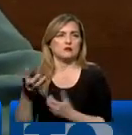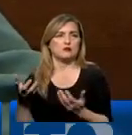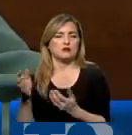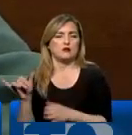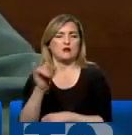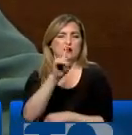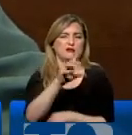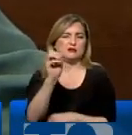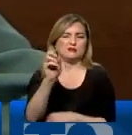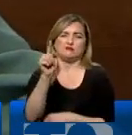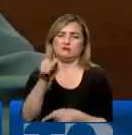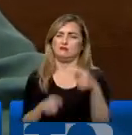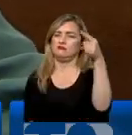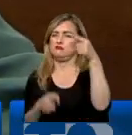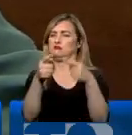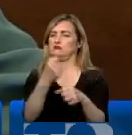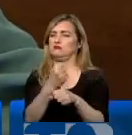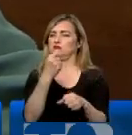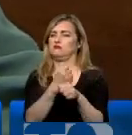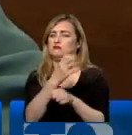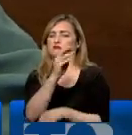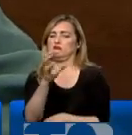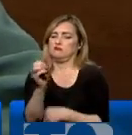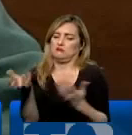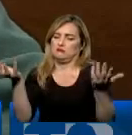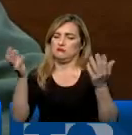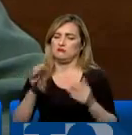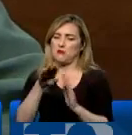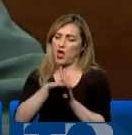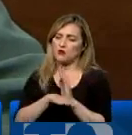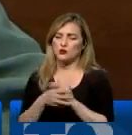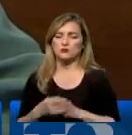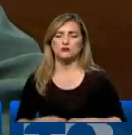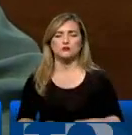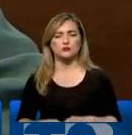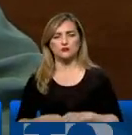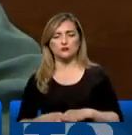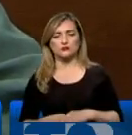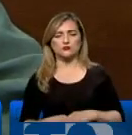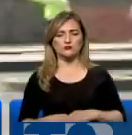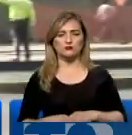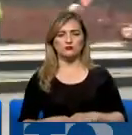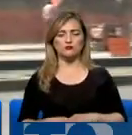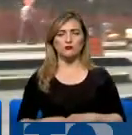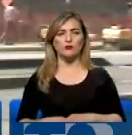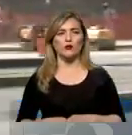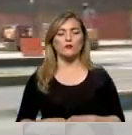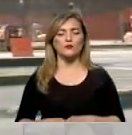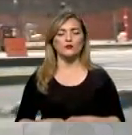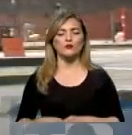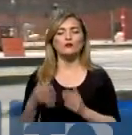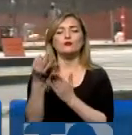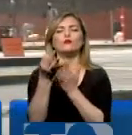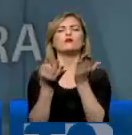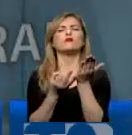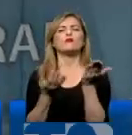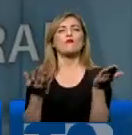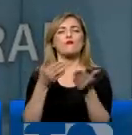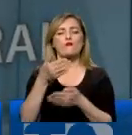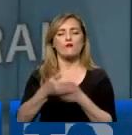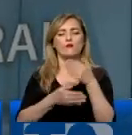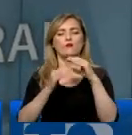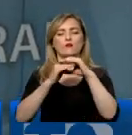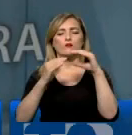otra vez 100. Pues tenemos que trabajar sobre 60 o menos. Y eso es lo que vamos a hacer. En cuanto al presupuesto del